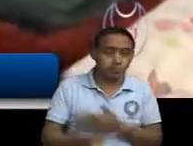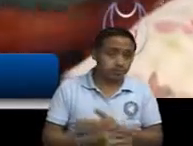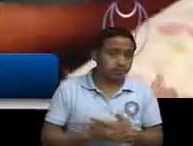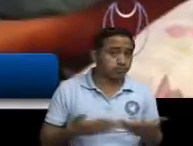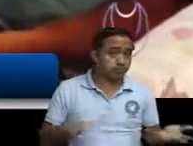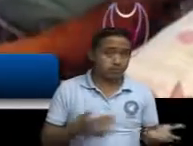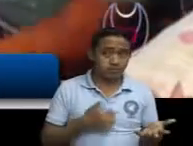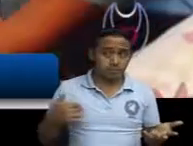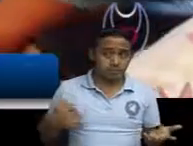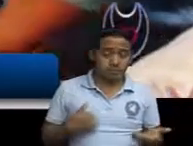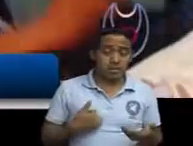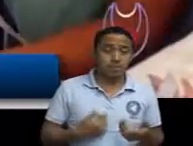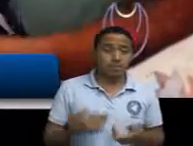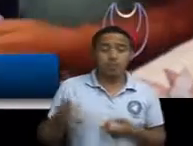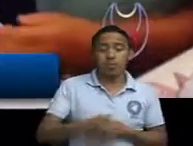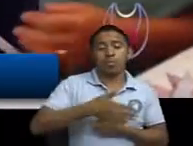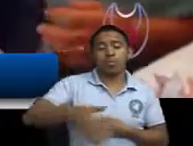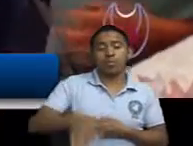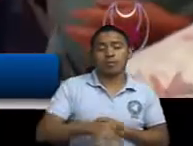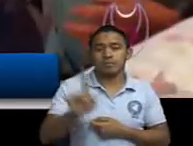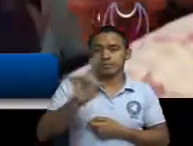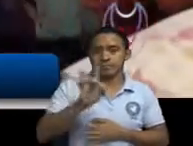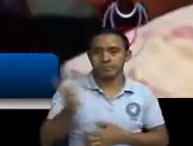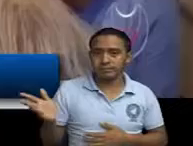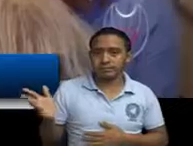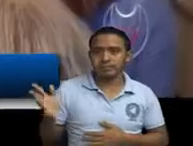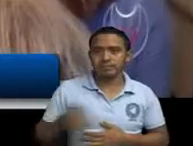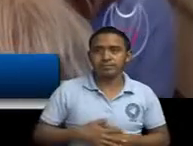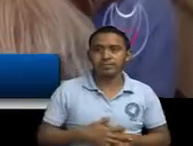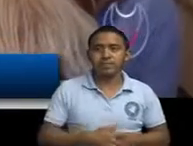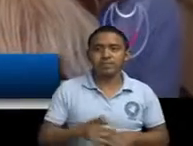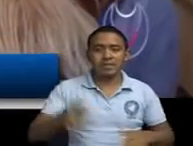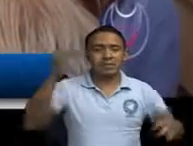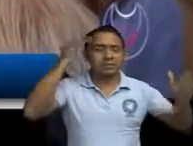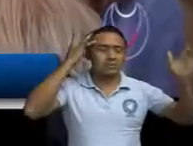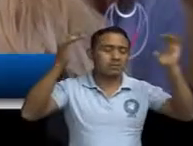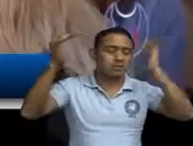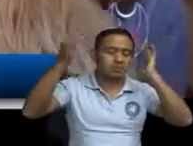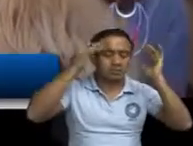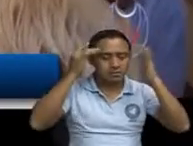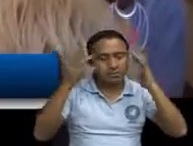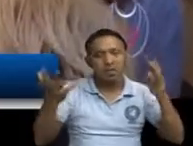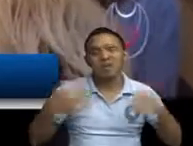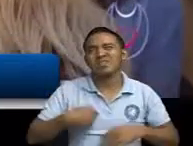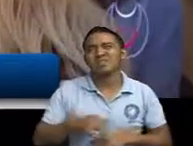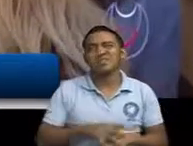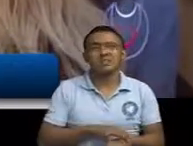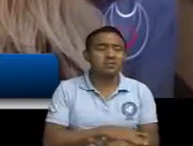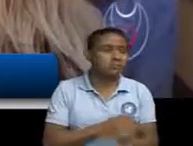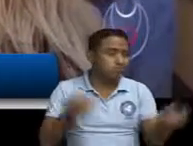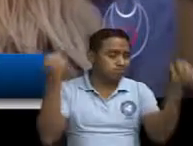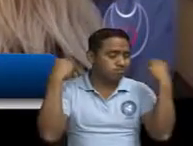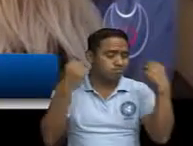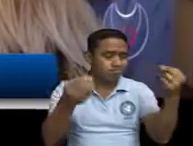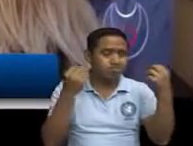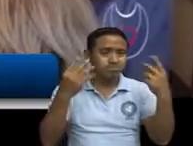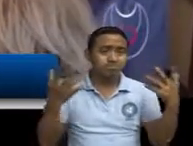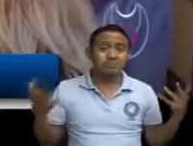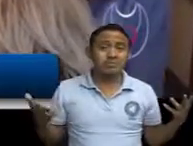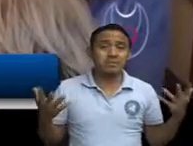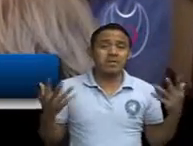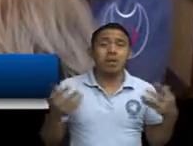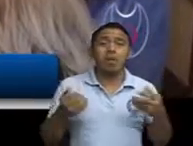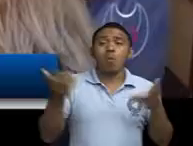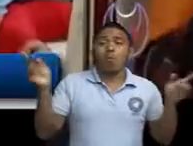lo tengo que hacer frito. Entonces la gente llegan preocupada, sienten que es mucho y lo que tienen